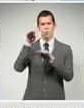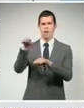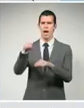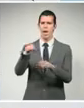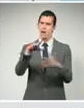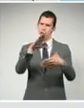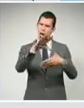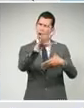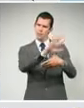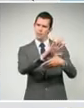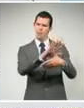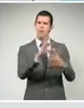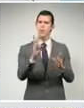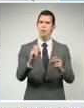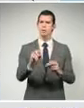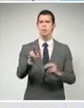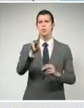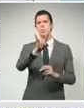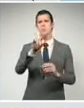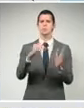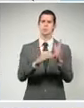pues